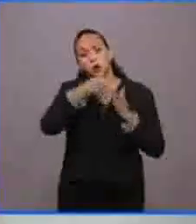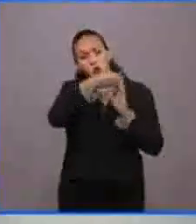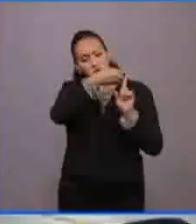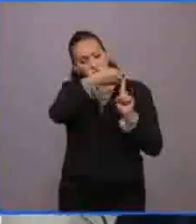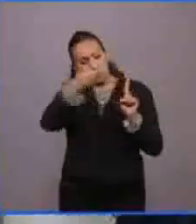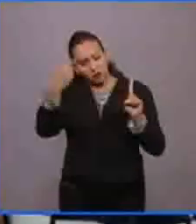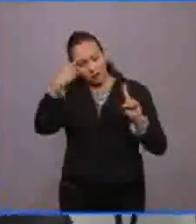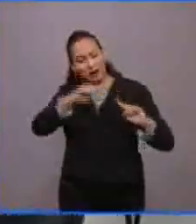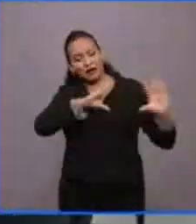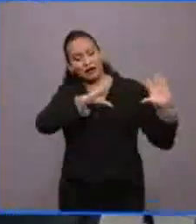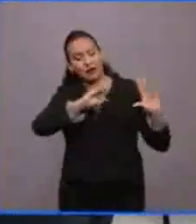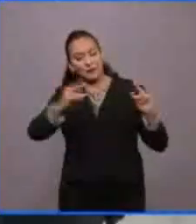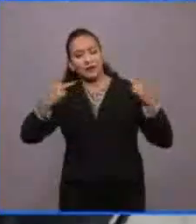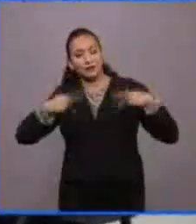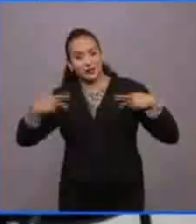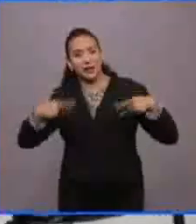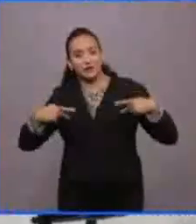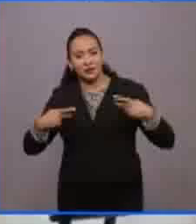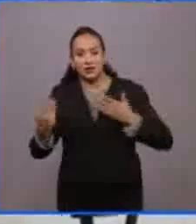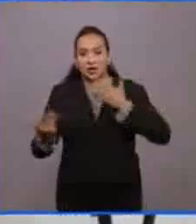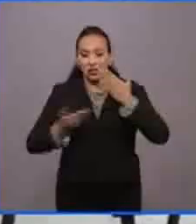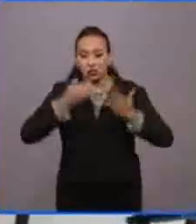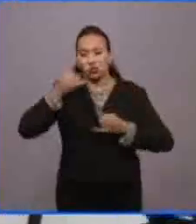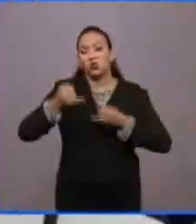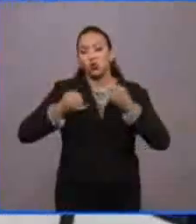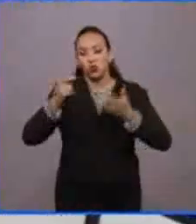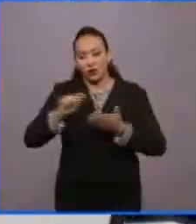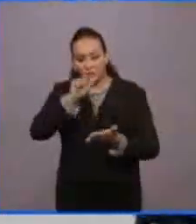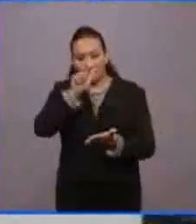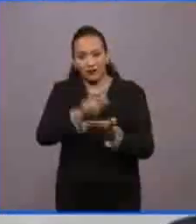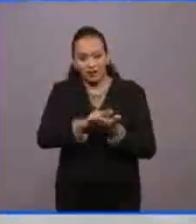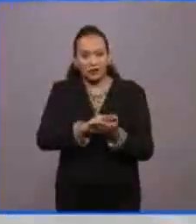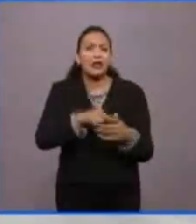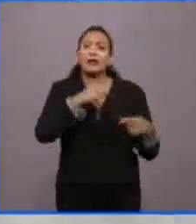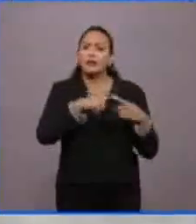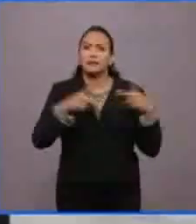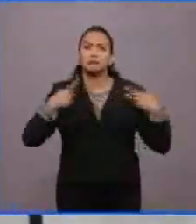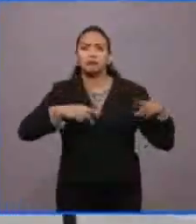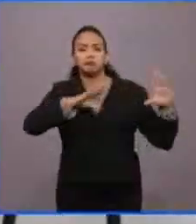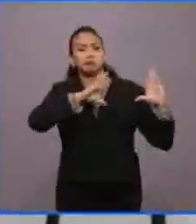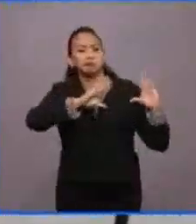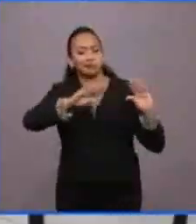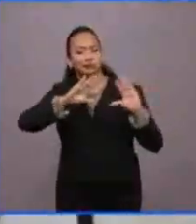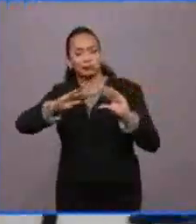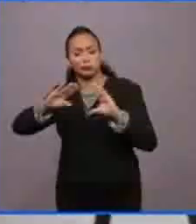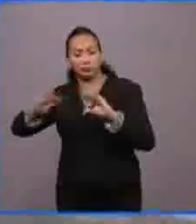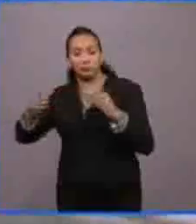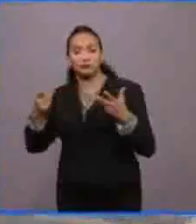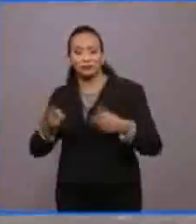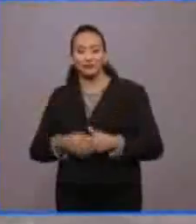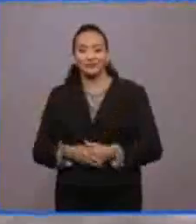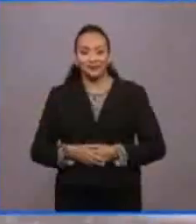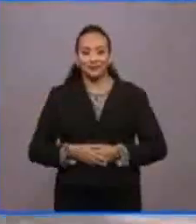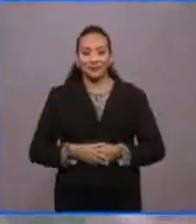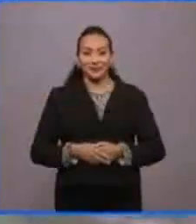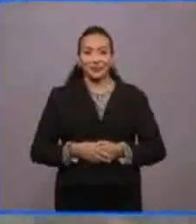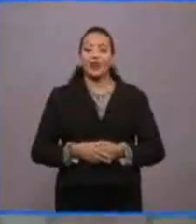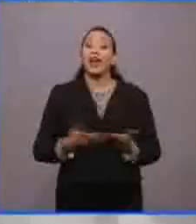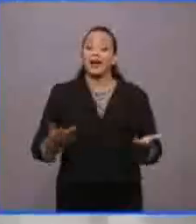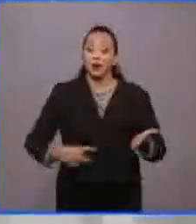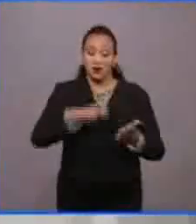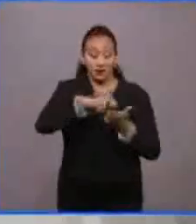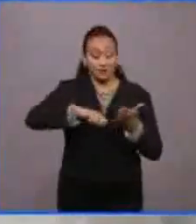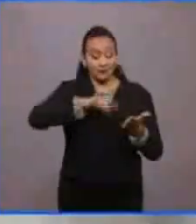y capacitación de los integrantes de la carrera judicial y del personal en general del Consejo de la Judicatura Federal. Con la